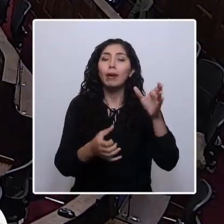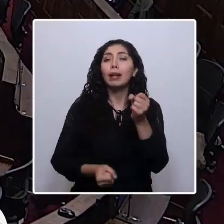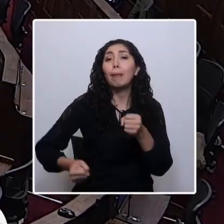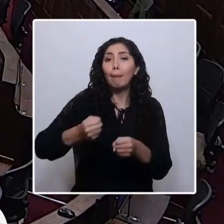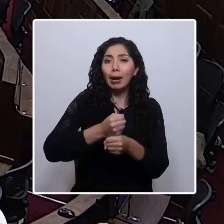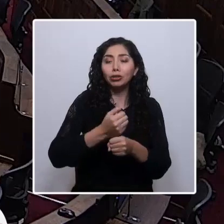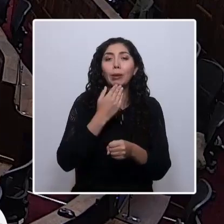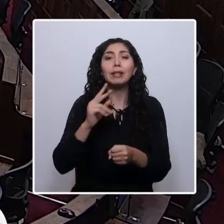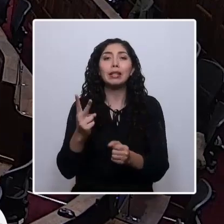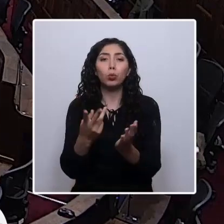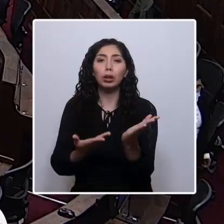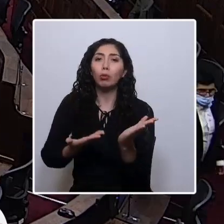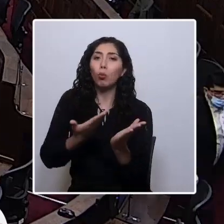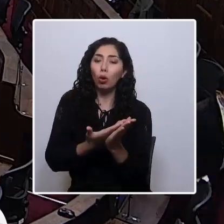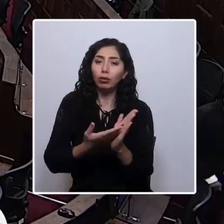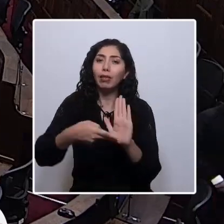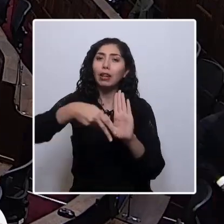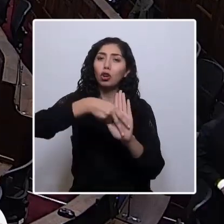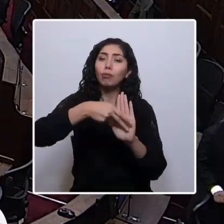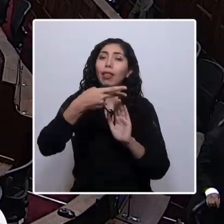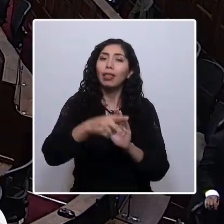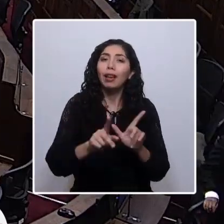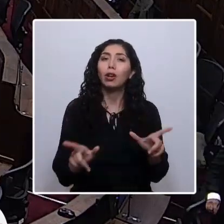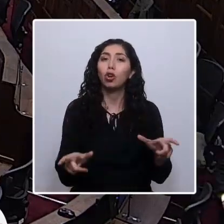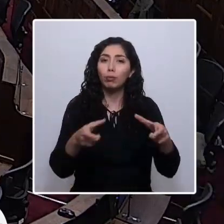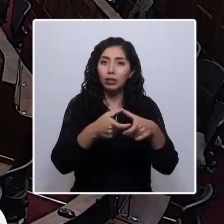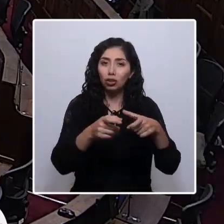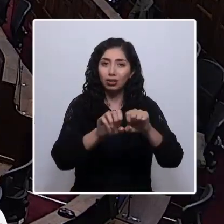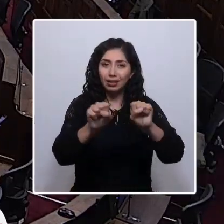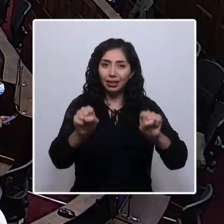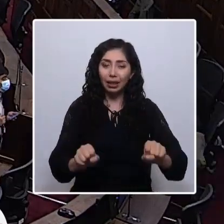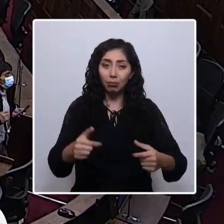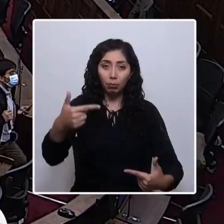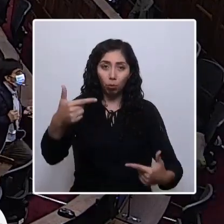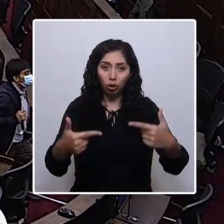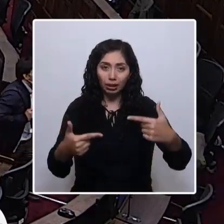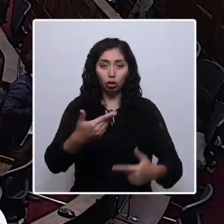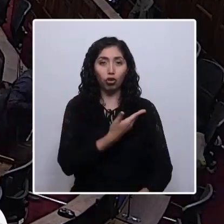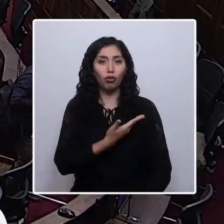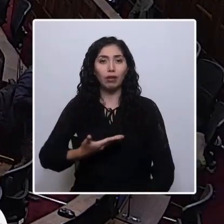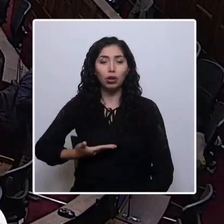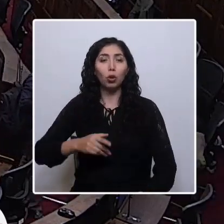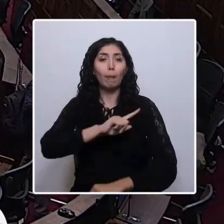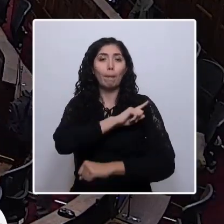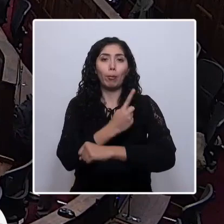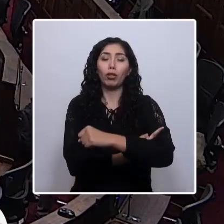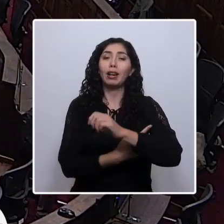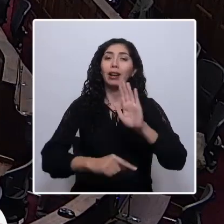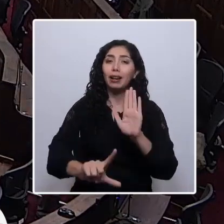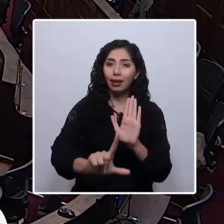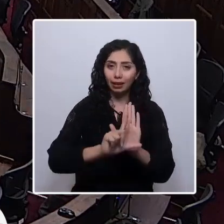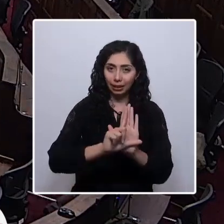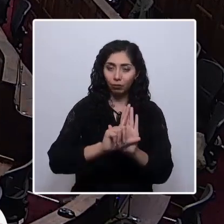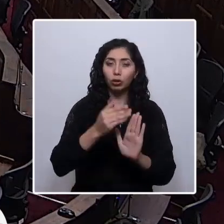propuesta de norma constitucional de la Comisión sobre Sistema Político, Gobierno, Poder Legislativo